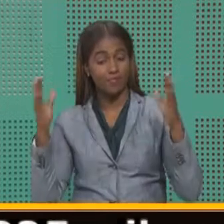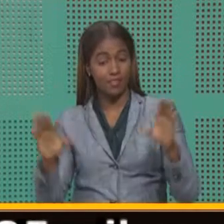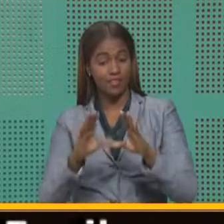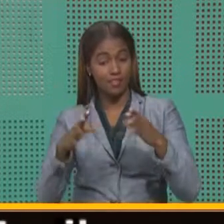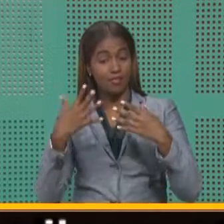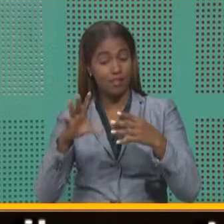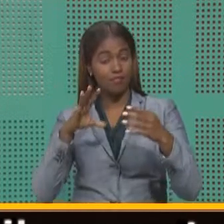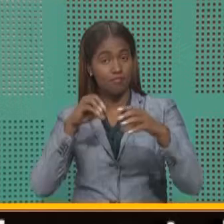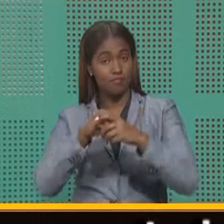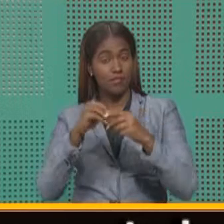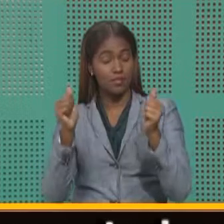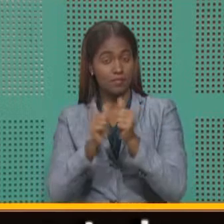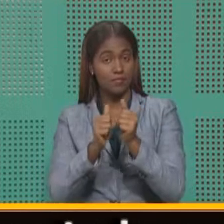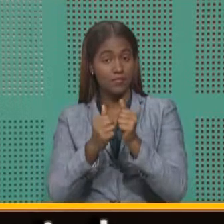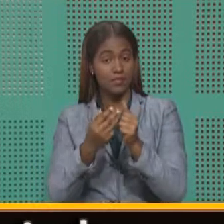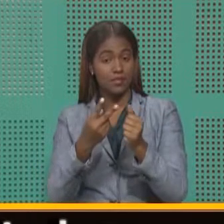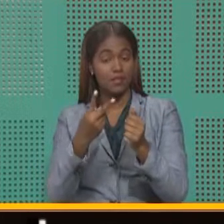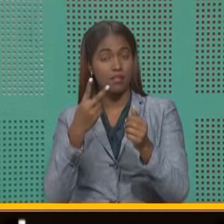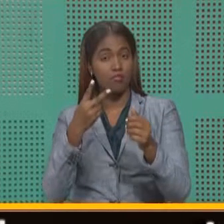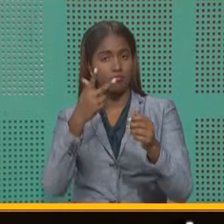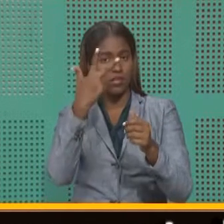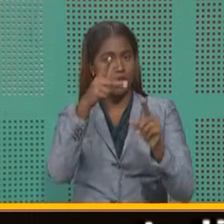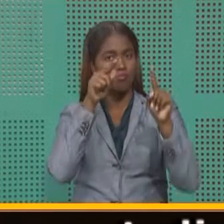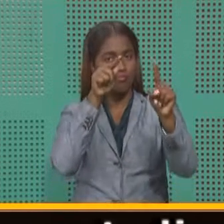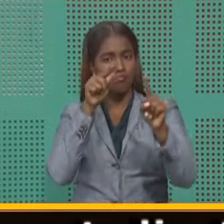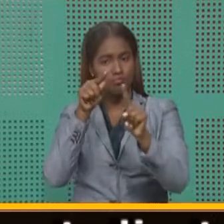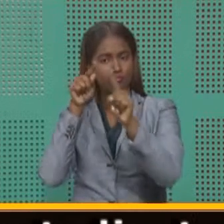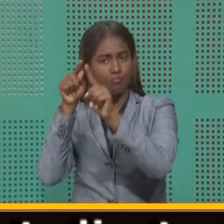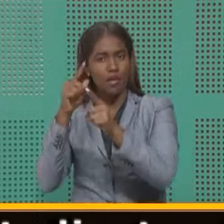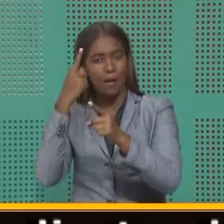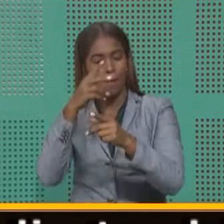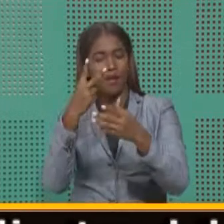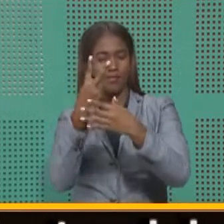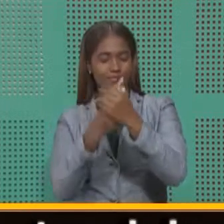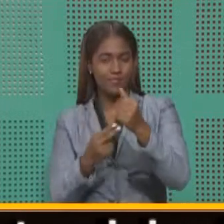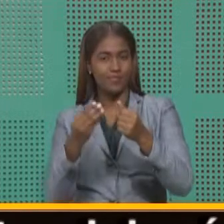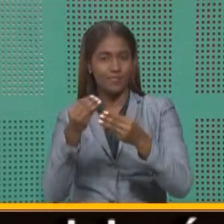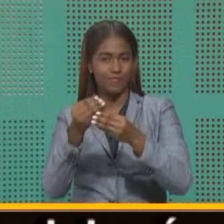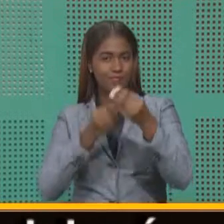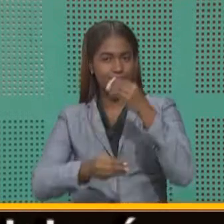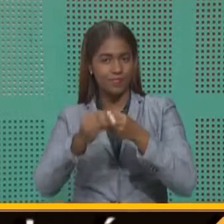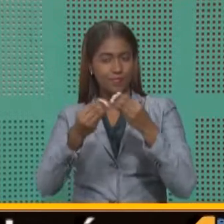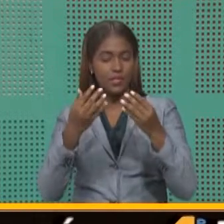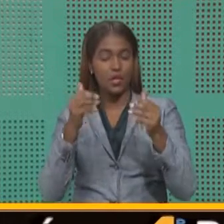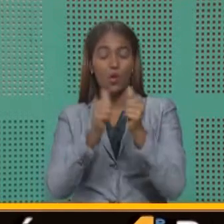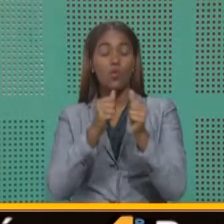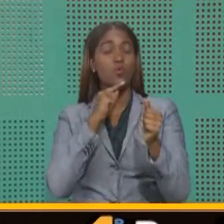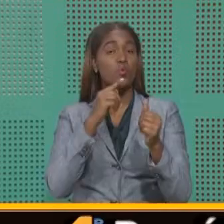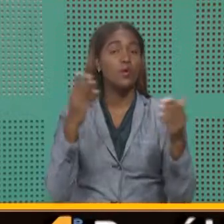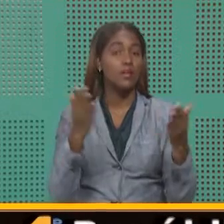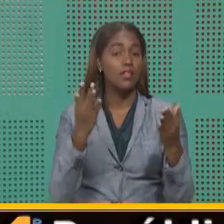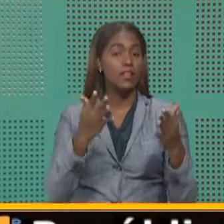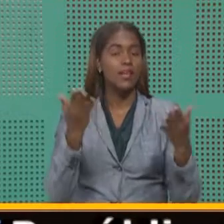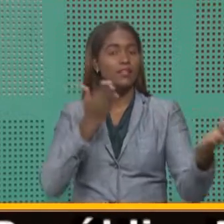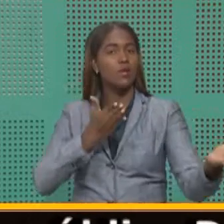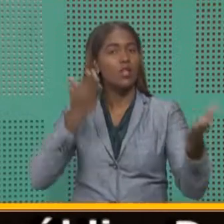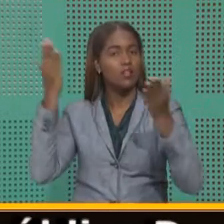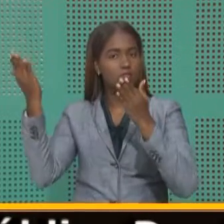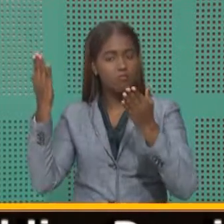sustentado entre en tres pilares esenciales para ambas economías como son exportaciones